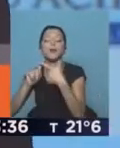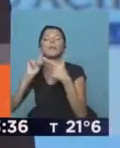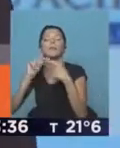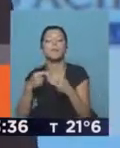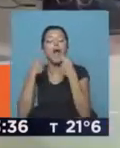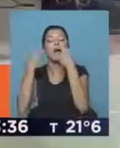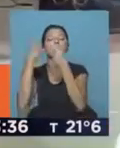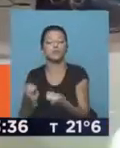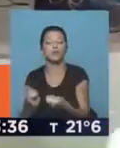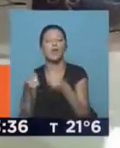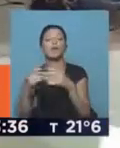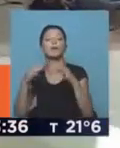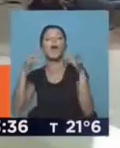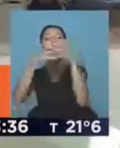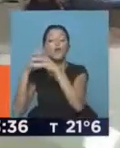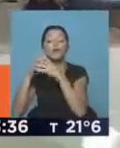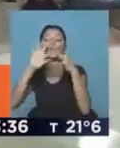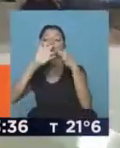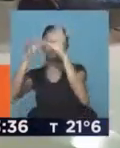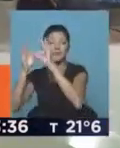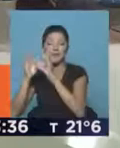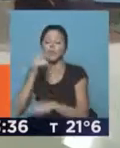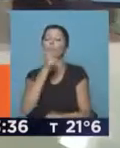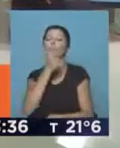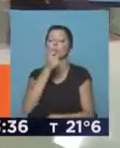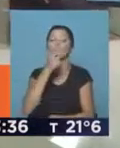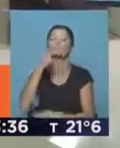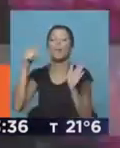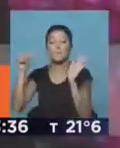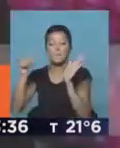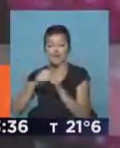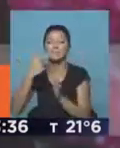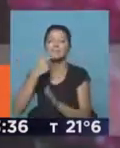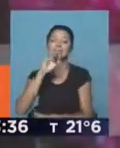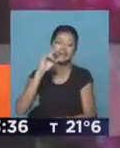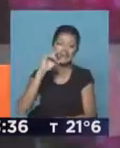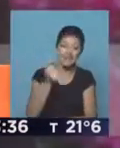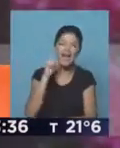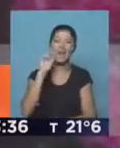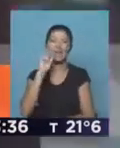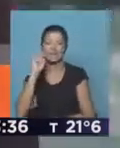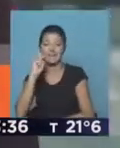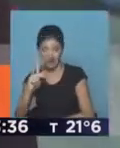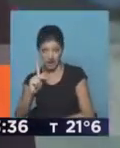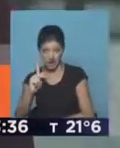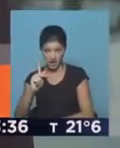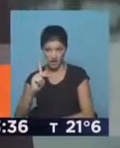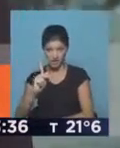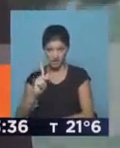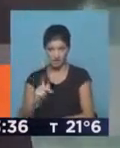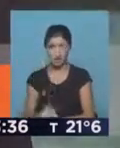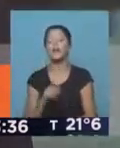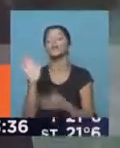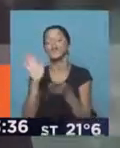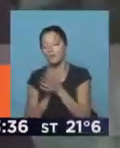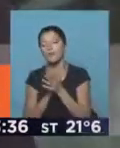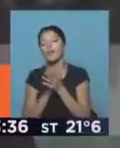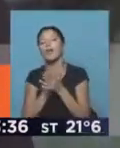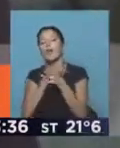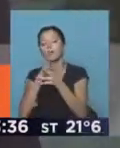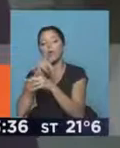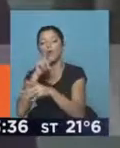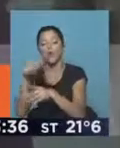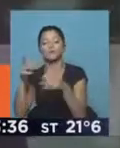facciones occidentales en países como Siria, por ejemplo, e Irak. Y esto en la lucha contra el Estado Islámico o el